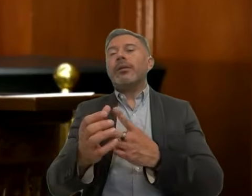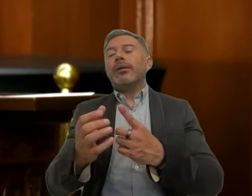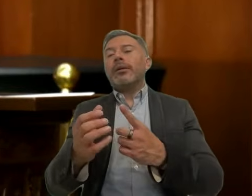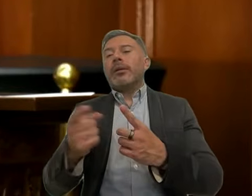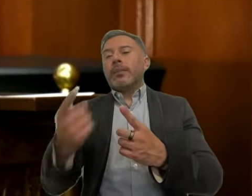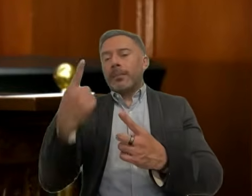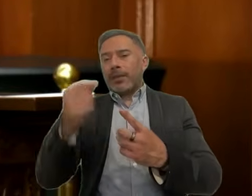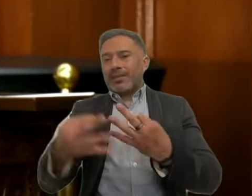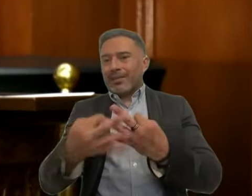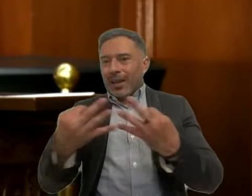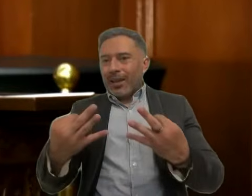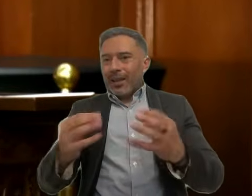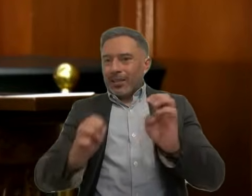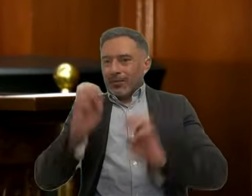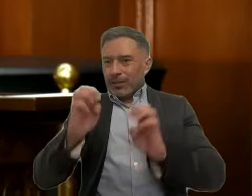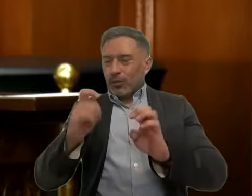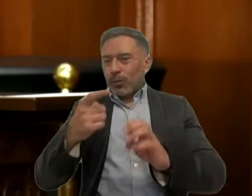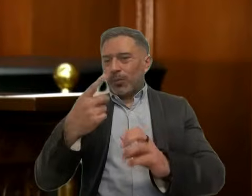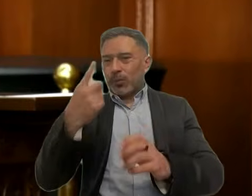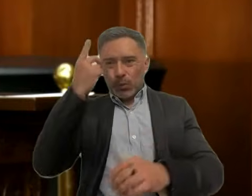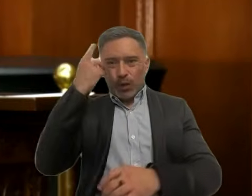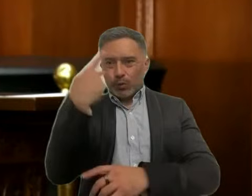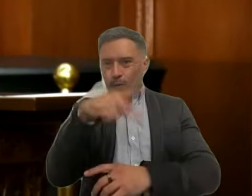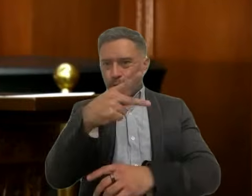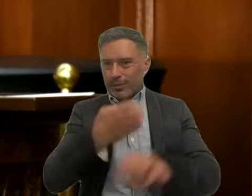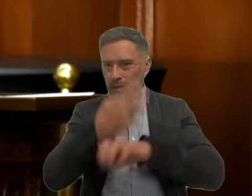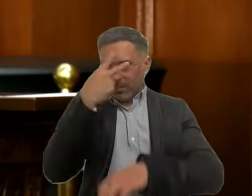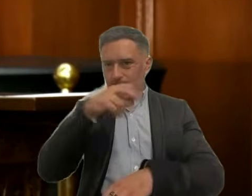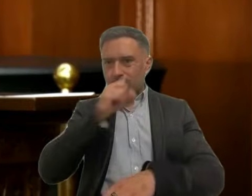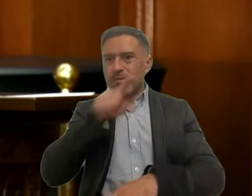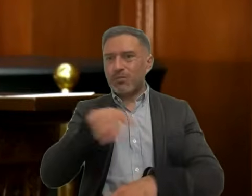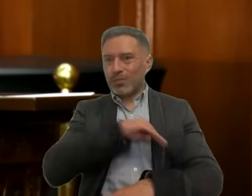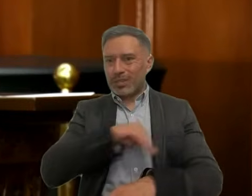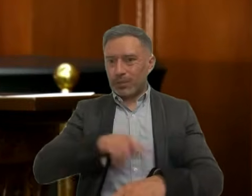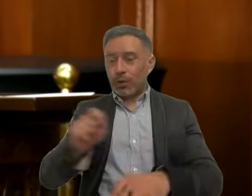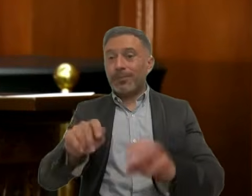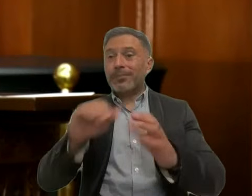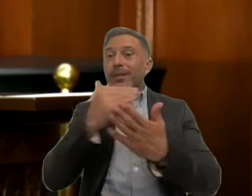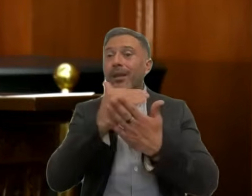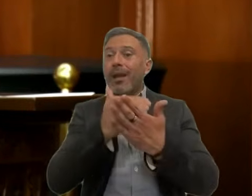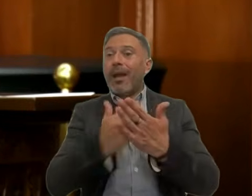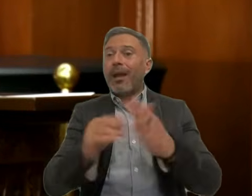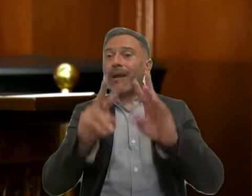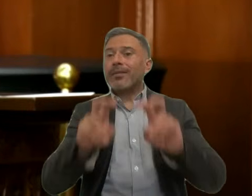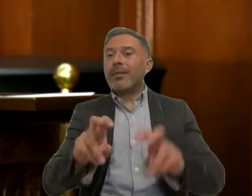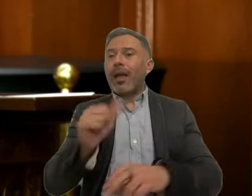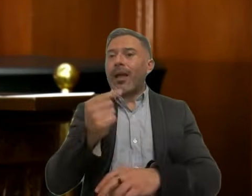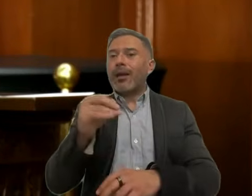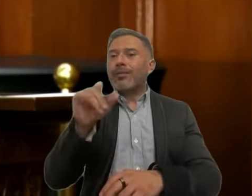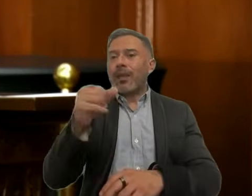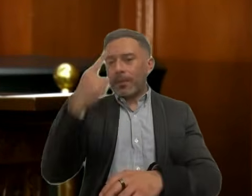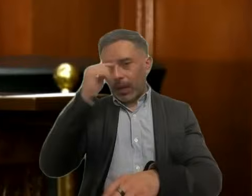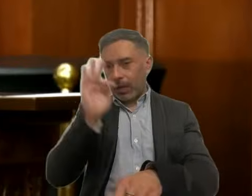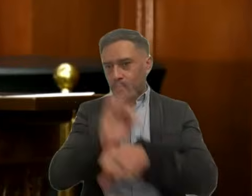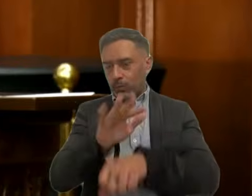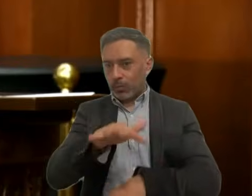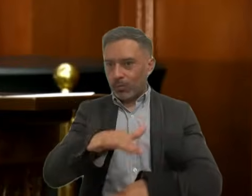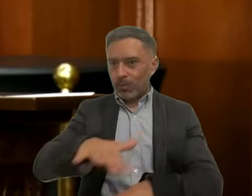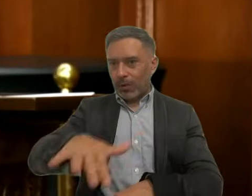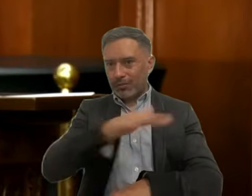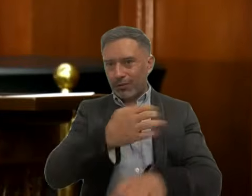Como se advierte, se trata de una agenda con propósitos de beneficio para el pueblo del Estado de